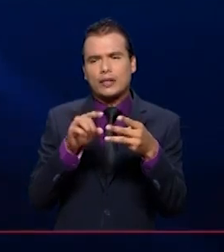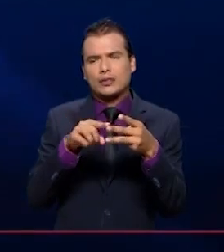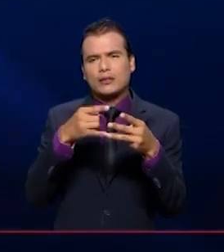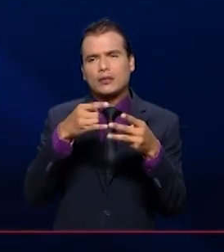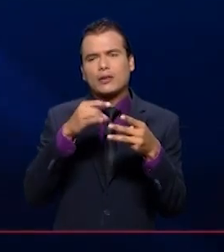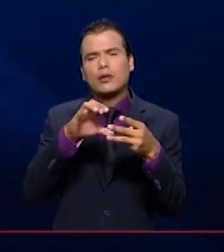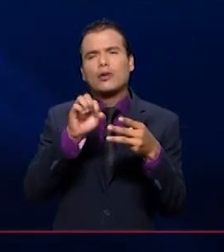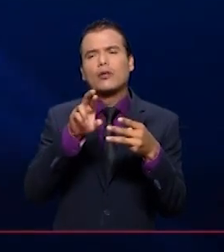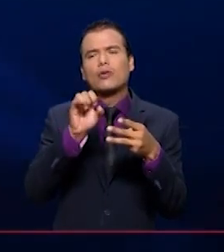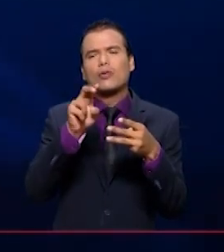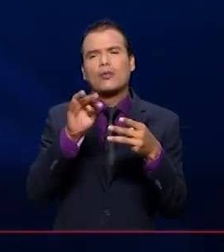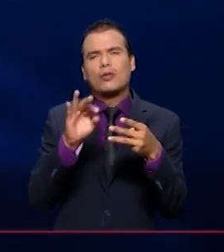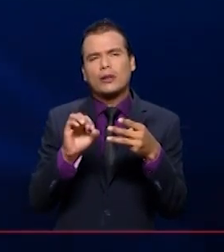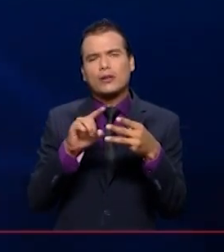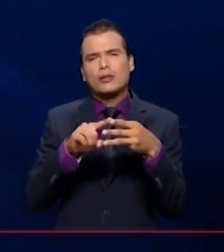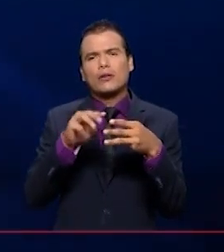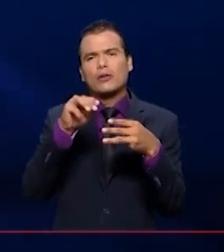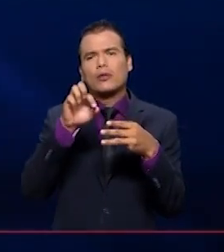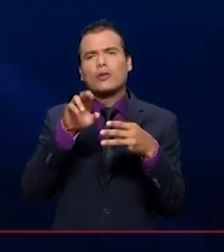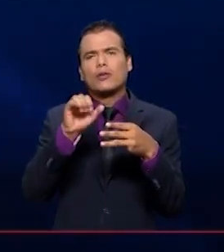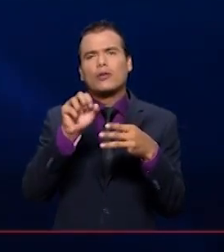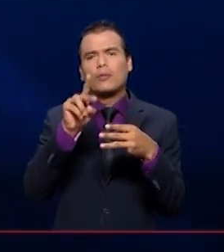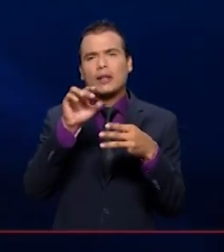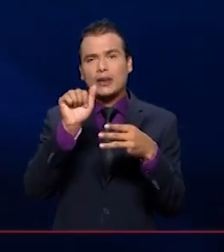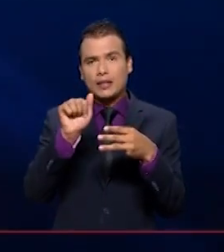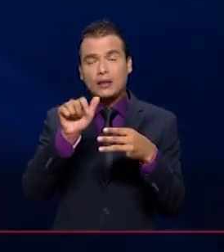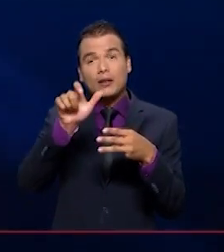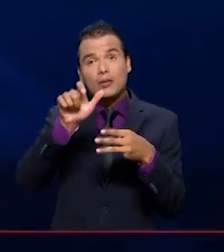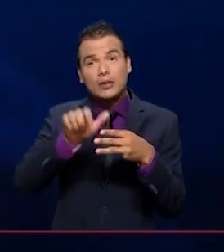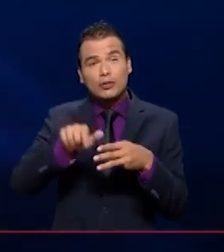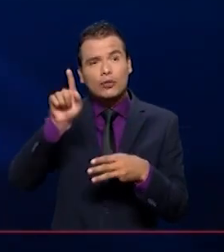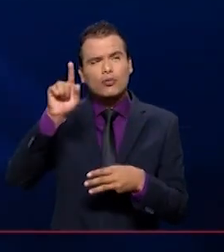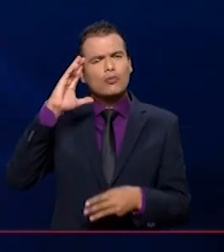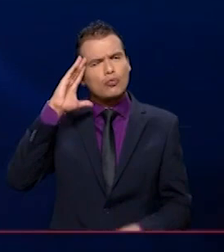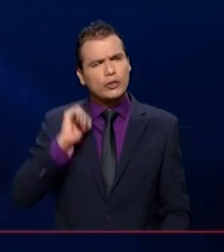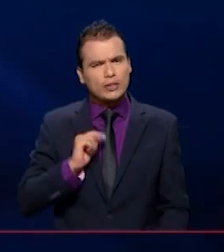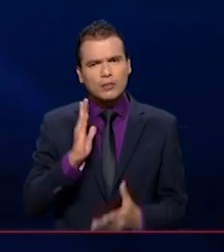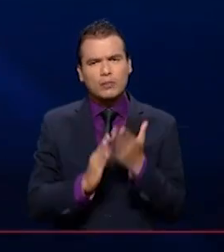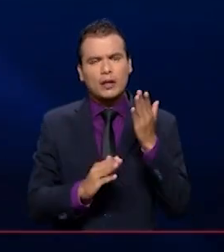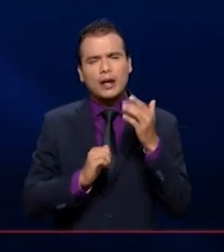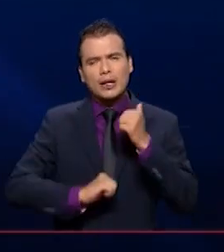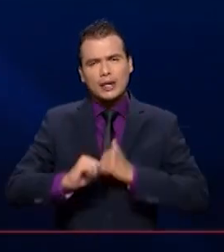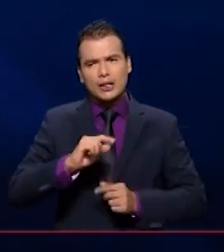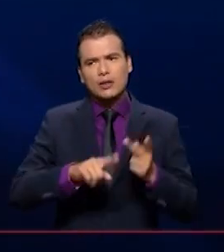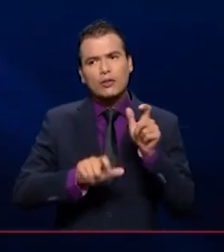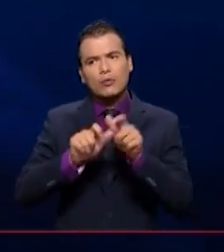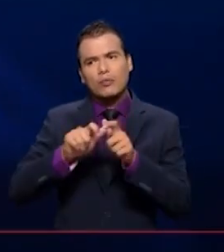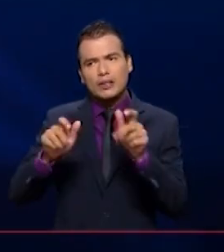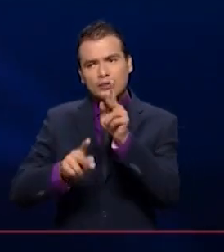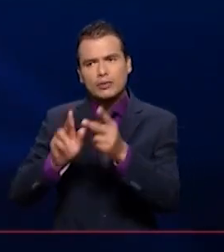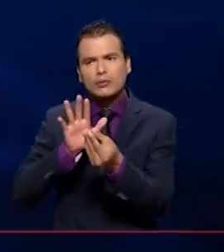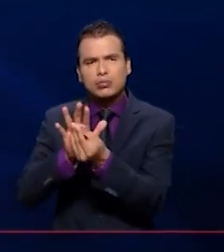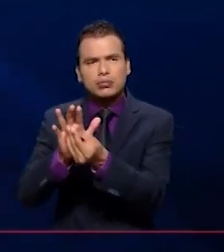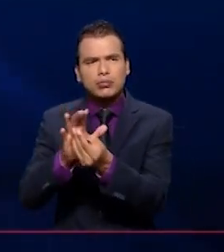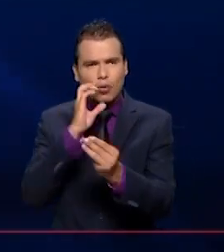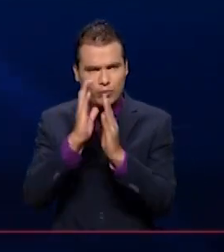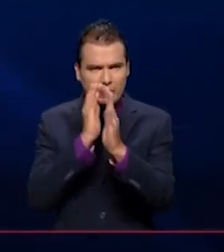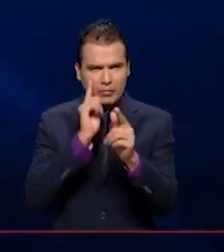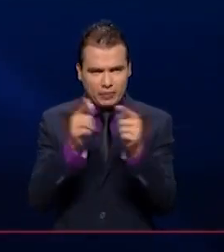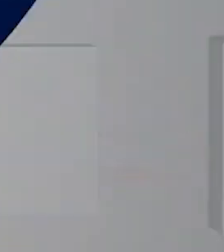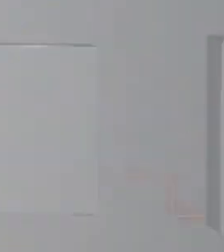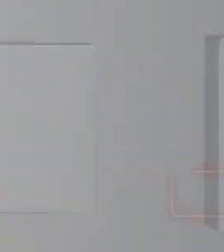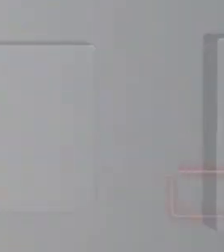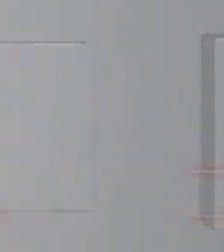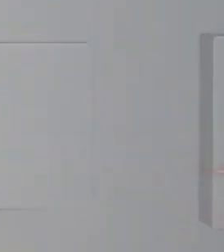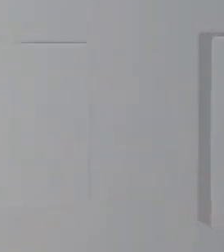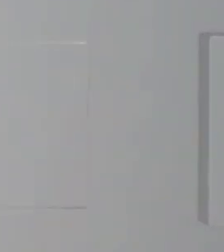de habitantes de la zona rural es el saldo de estos hechos. Juan Pablo Velasco tiene más información. Juan Pablo, buenas tardes, adelante.